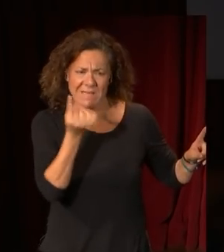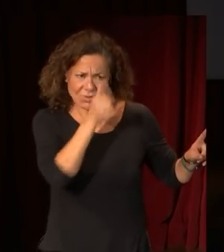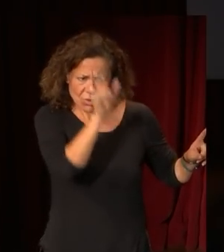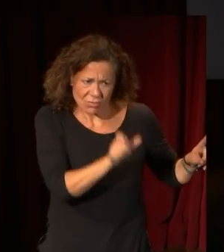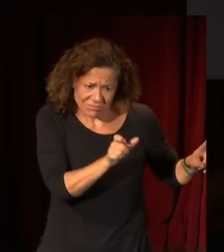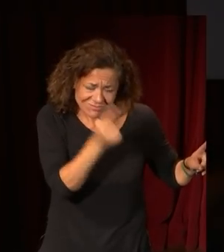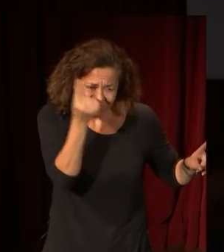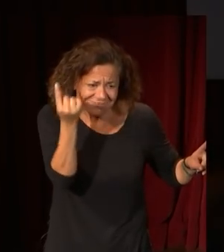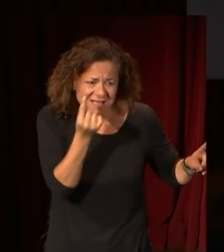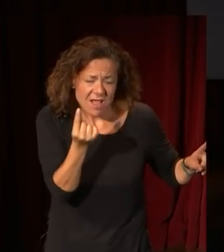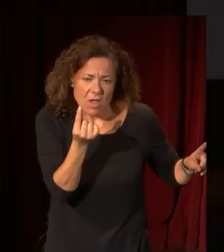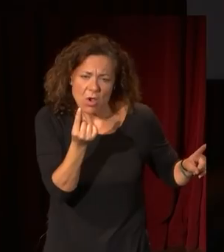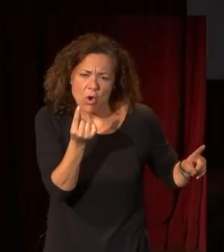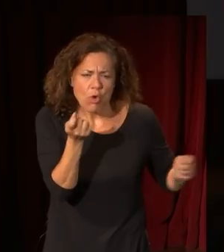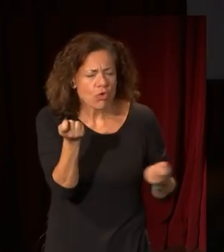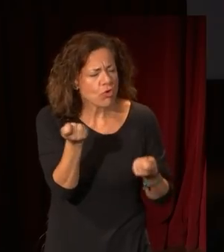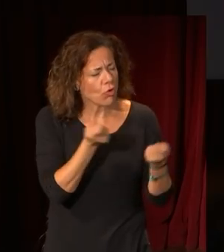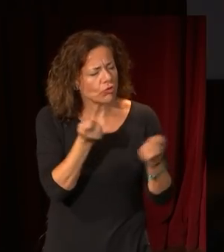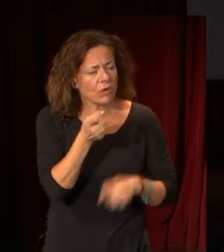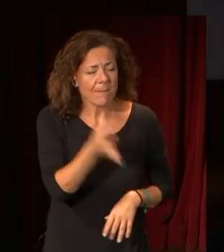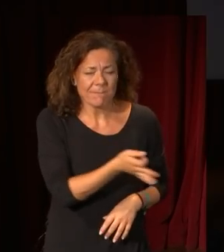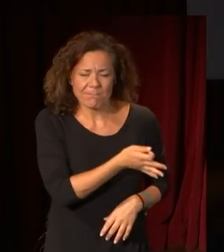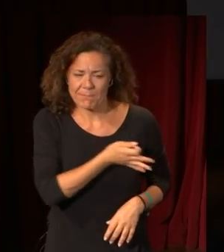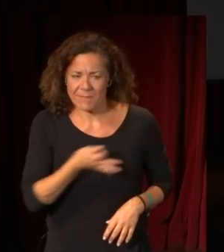de un de una manera absolutamente